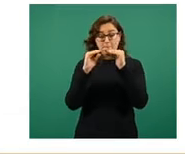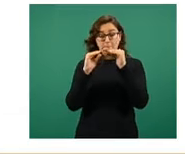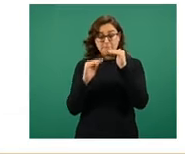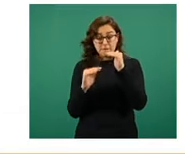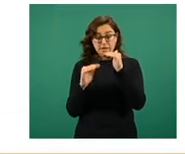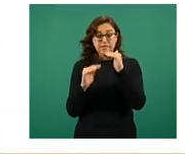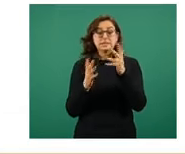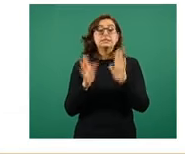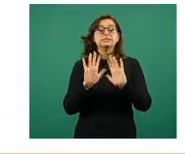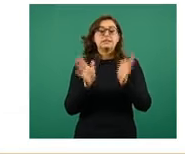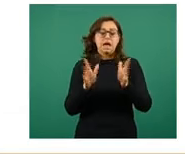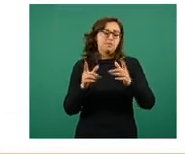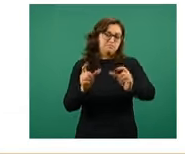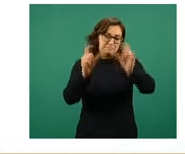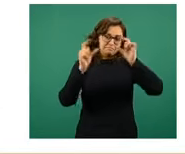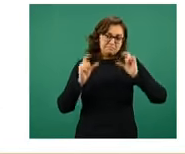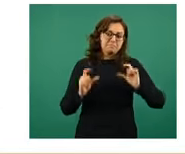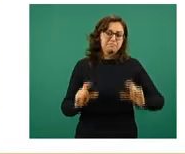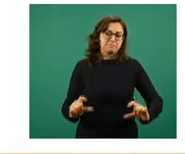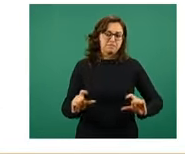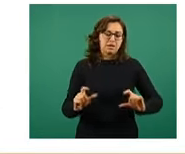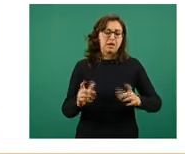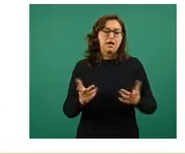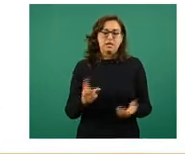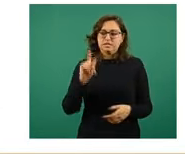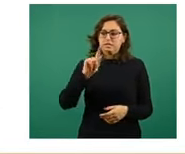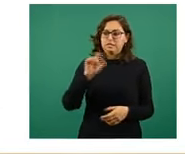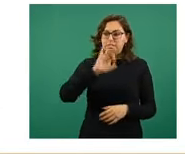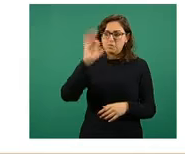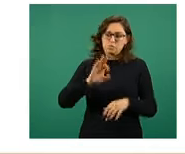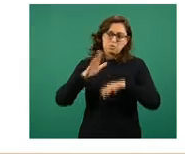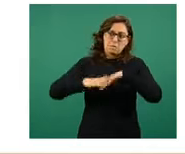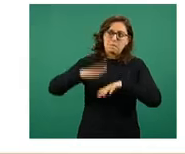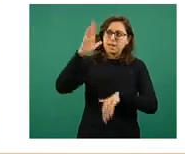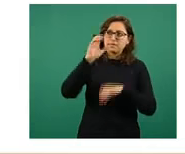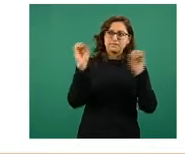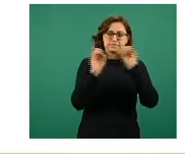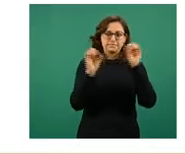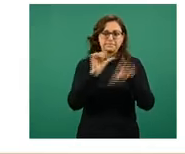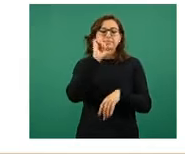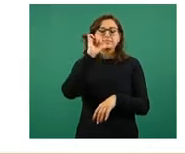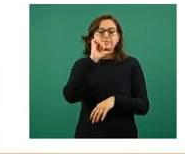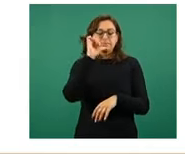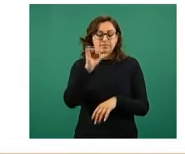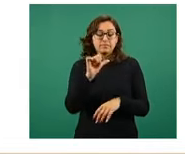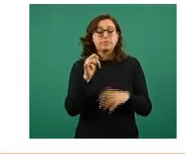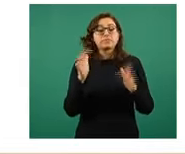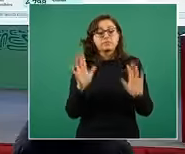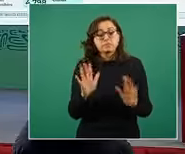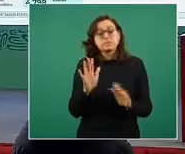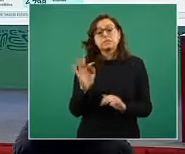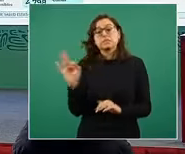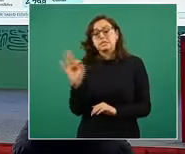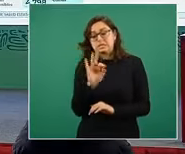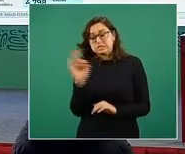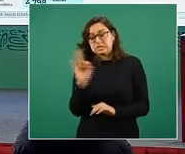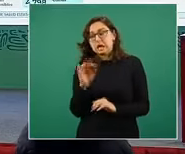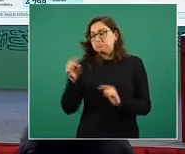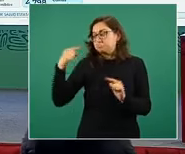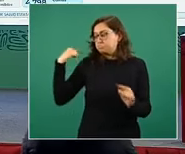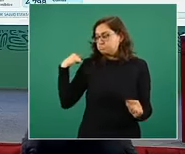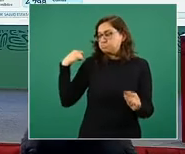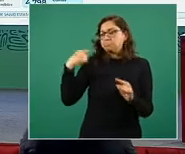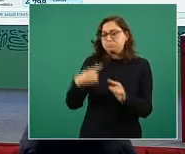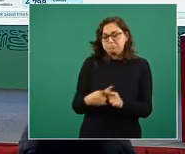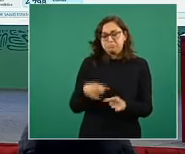estaría pasando al siguiente grupo y ya no tendríamos a ninguna otra entidad. Y esto, como hemos notado en las últimas días y semanas,